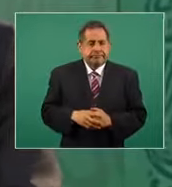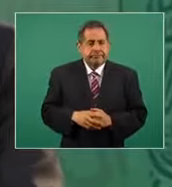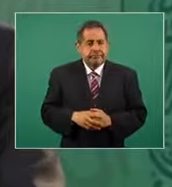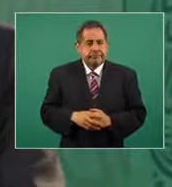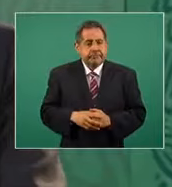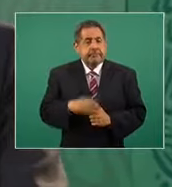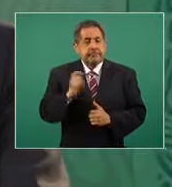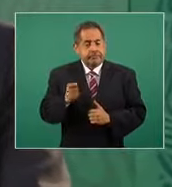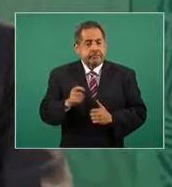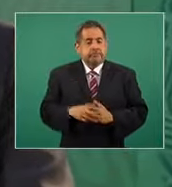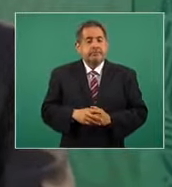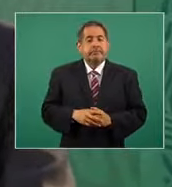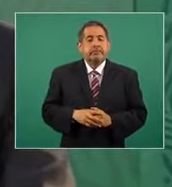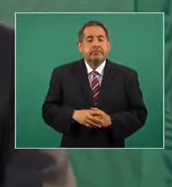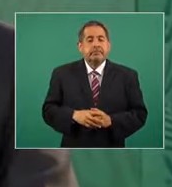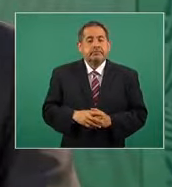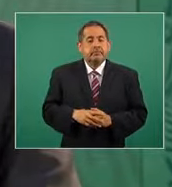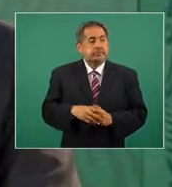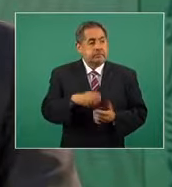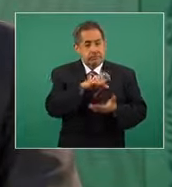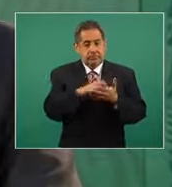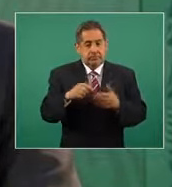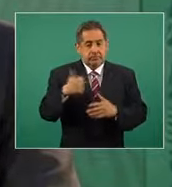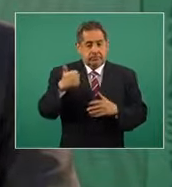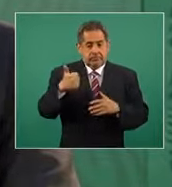y 6 aviones